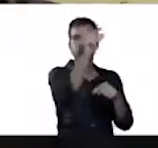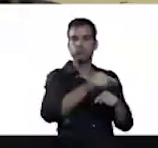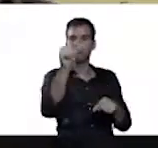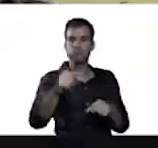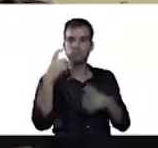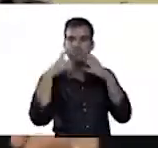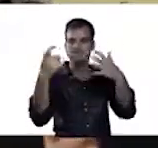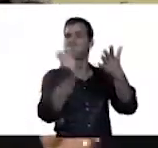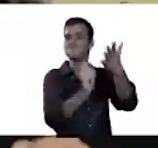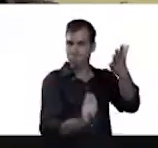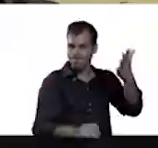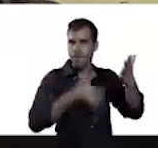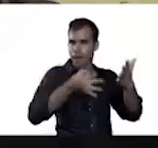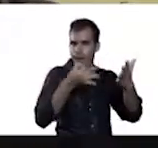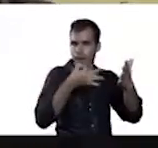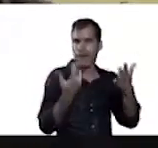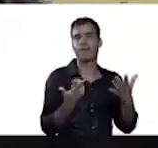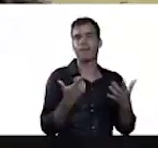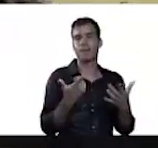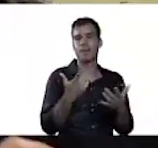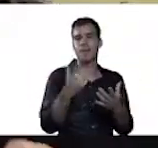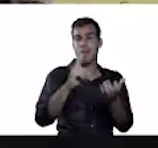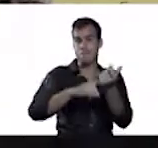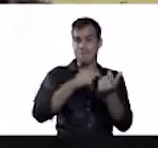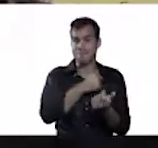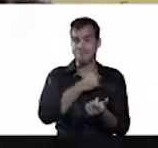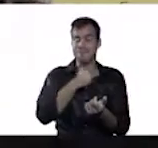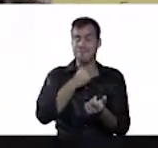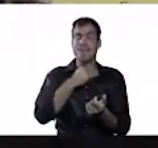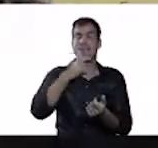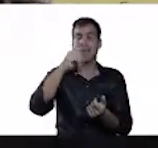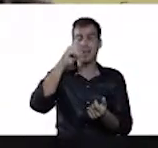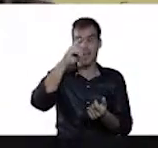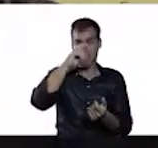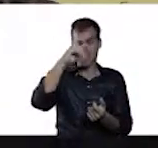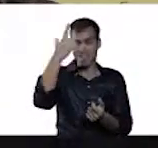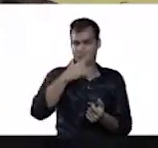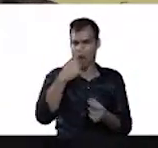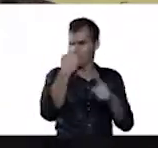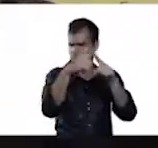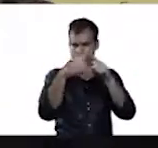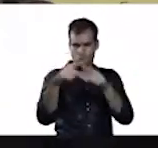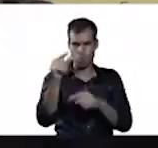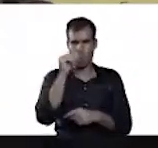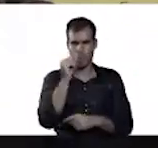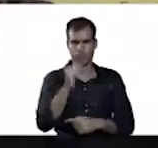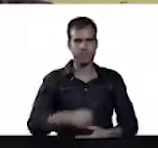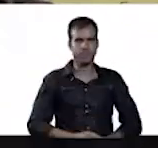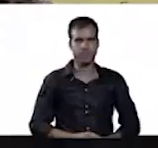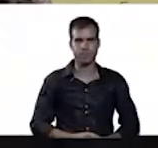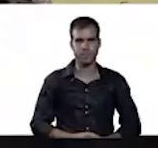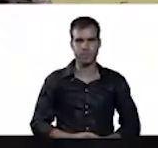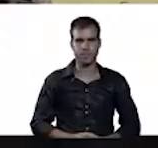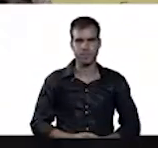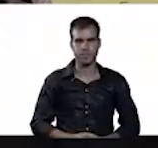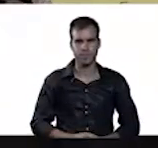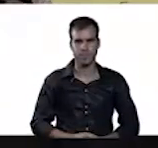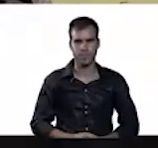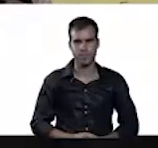destacadas como Blas Roca, Lázaro Peña, Jesús Menéndez y Eduardo